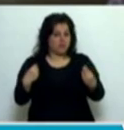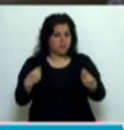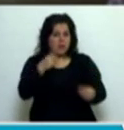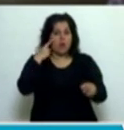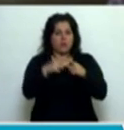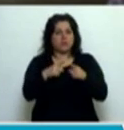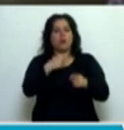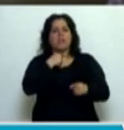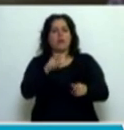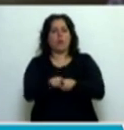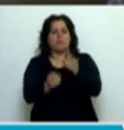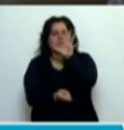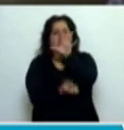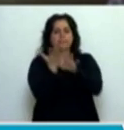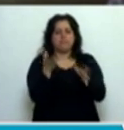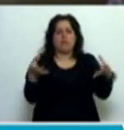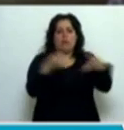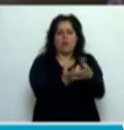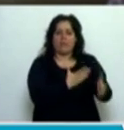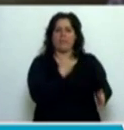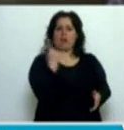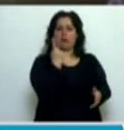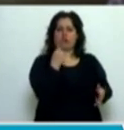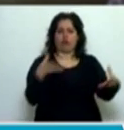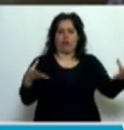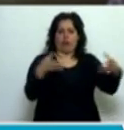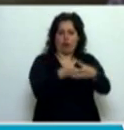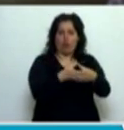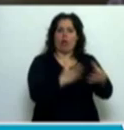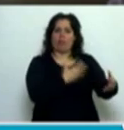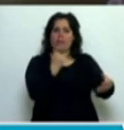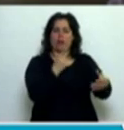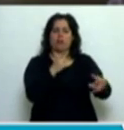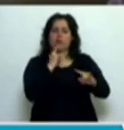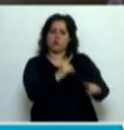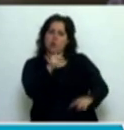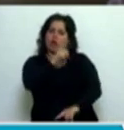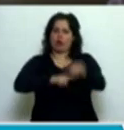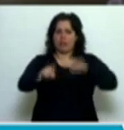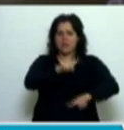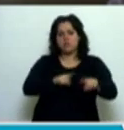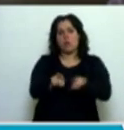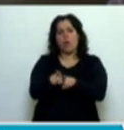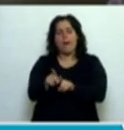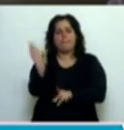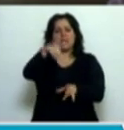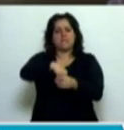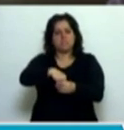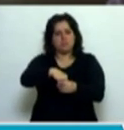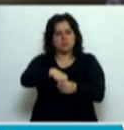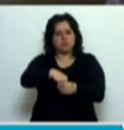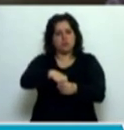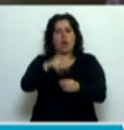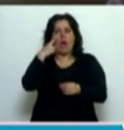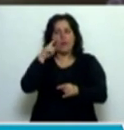previsto crear un directorio, está previsto coordinar desde ese directorio la participación